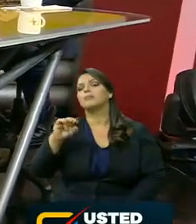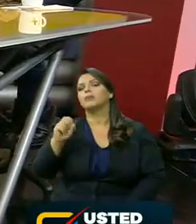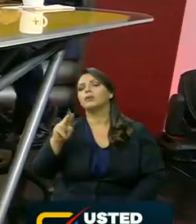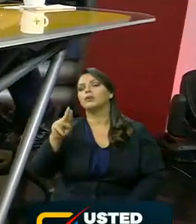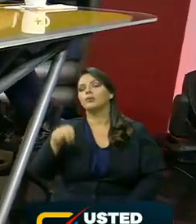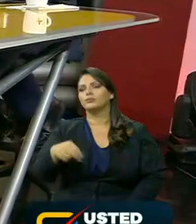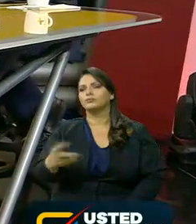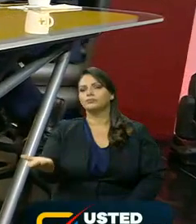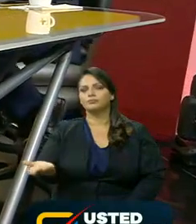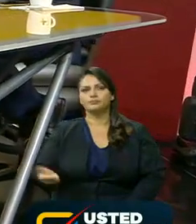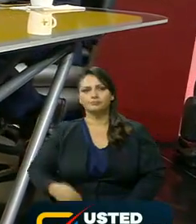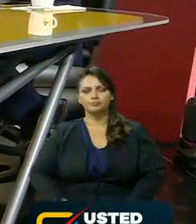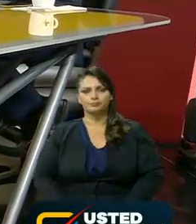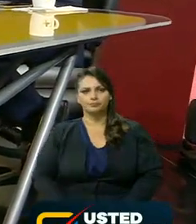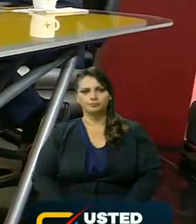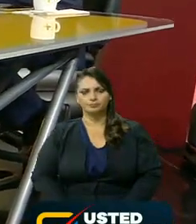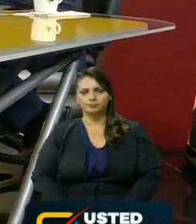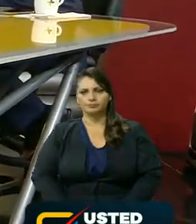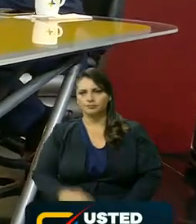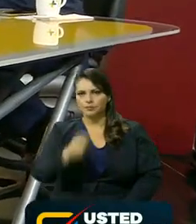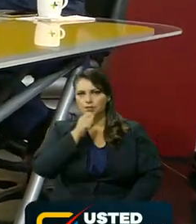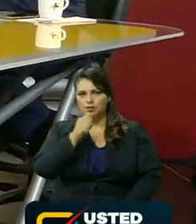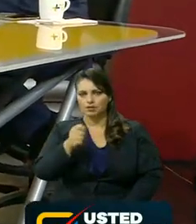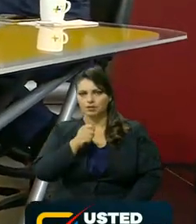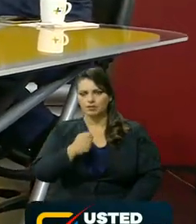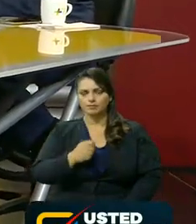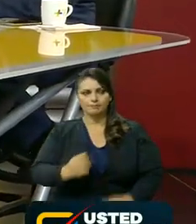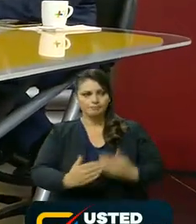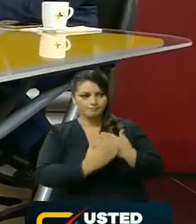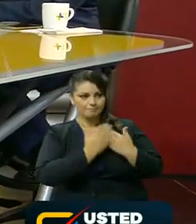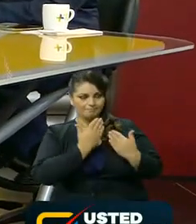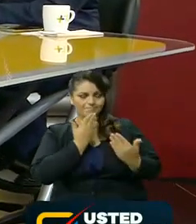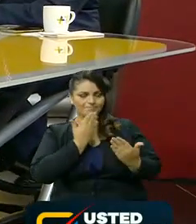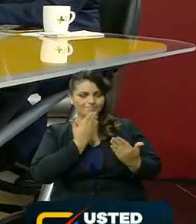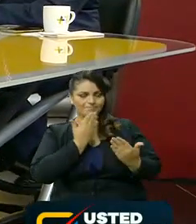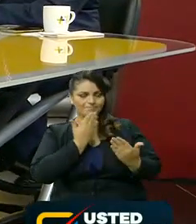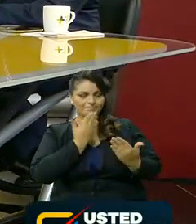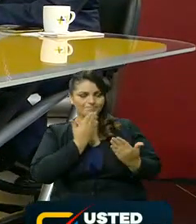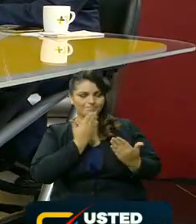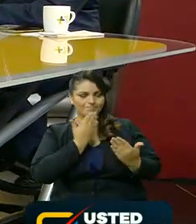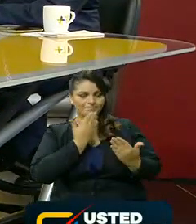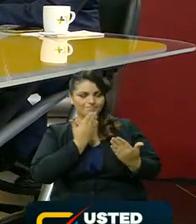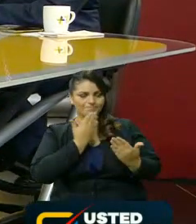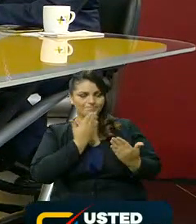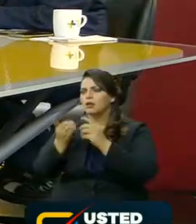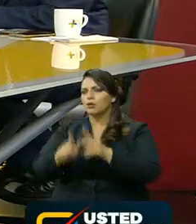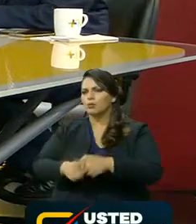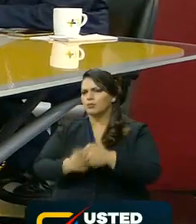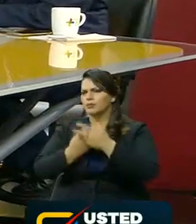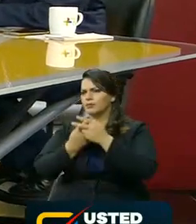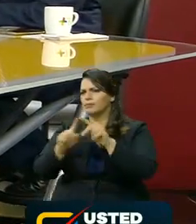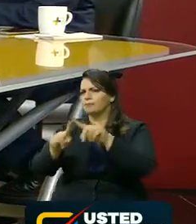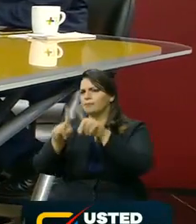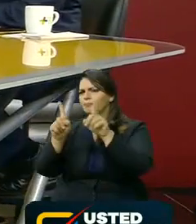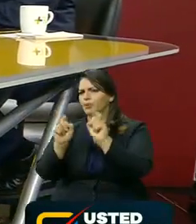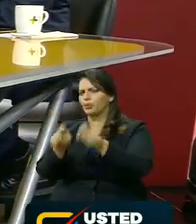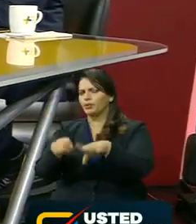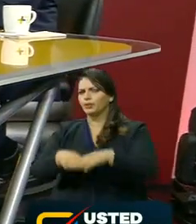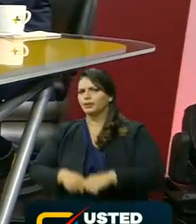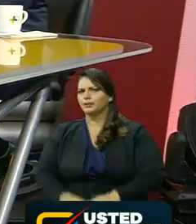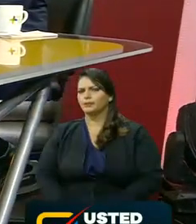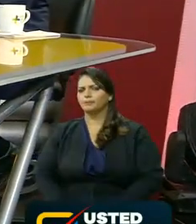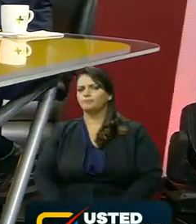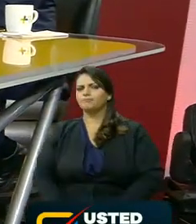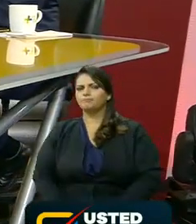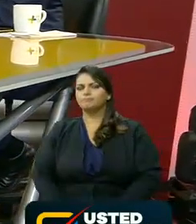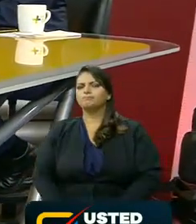invitación, señorita. Buenas noches, doctor. Igualmente, gracias, muchas gracias. Muy amable. Bueno, quisiéramos iniciar este diálogo preguntándole cuál es su lectura y cómo vio usted